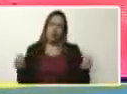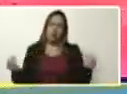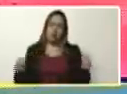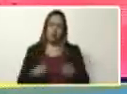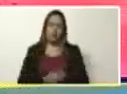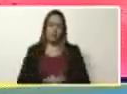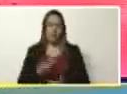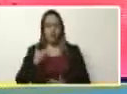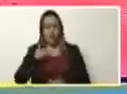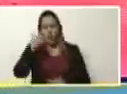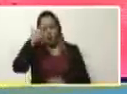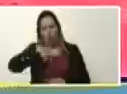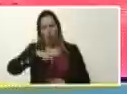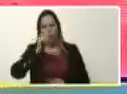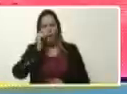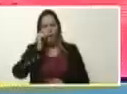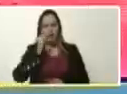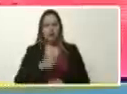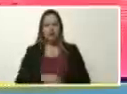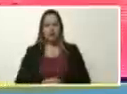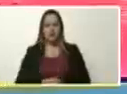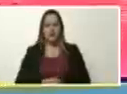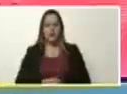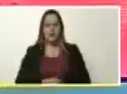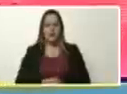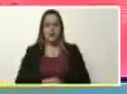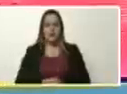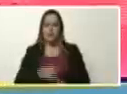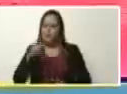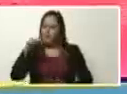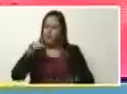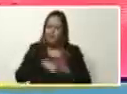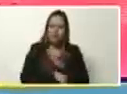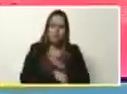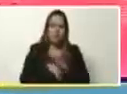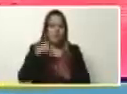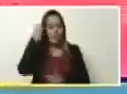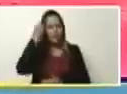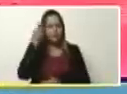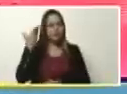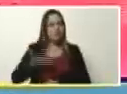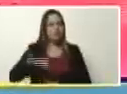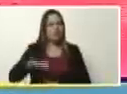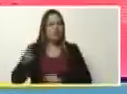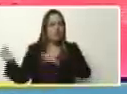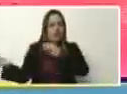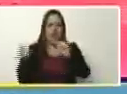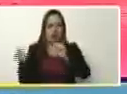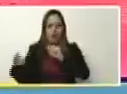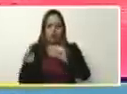Yo soy un hombre que creo profundamente en el diálogo.